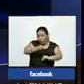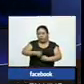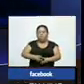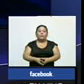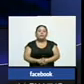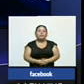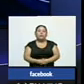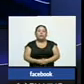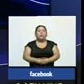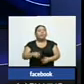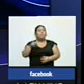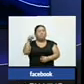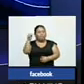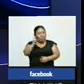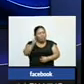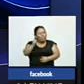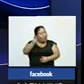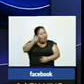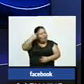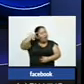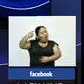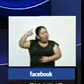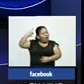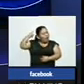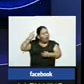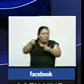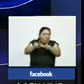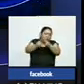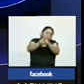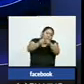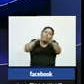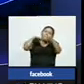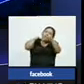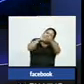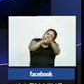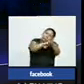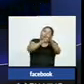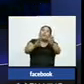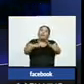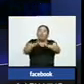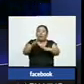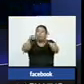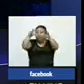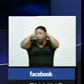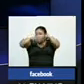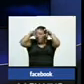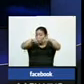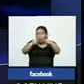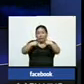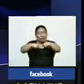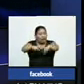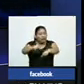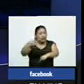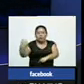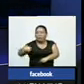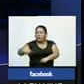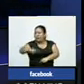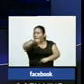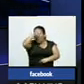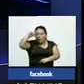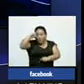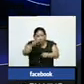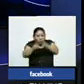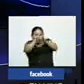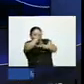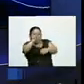Una tragedia que nos hace recordar la fragilidad de nuestro país ante las lluvias y los trabajos que constantemente tienen que hacer las autoridades